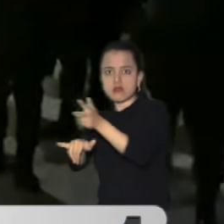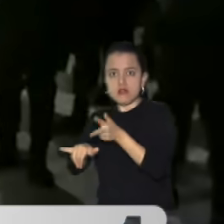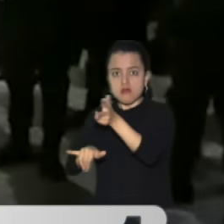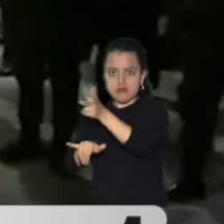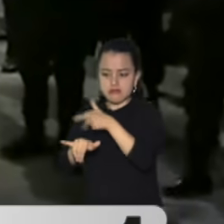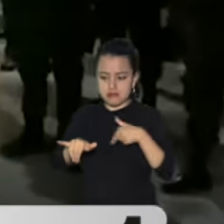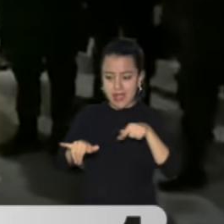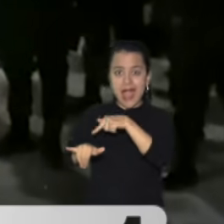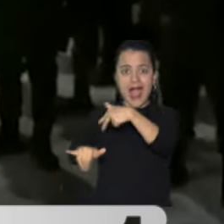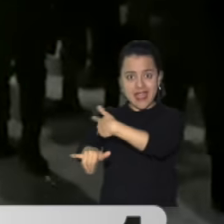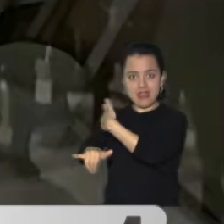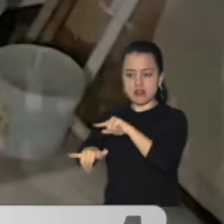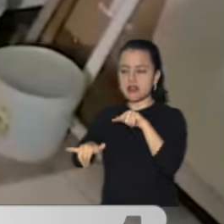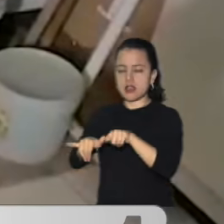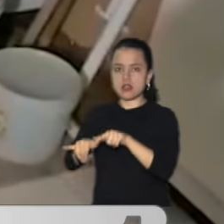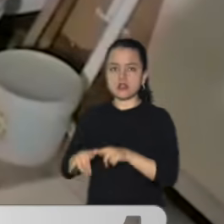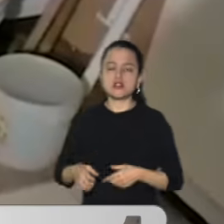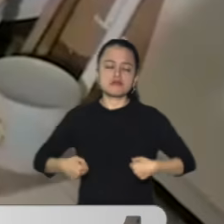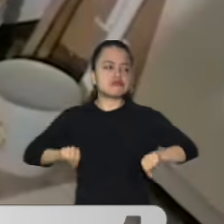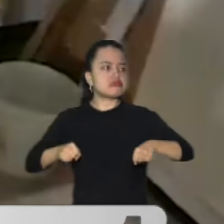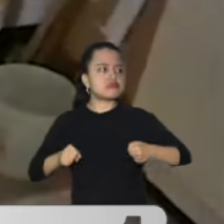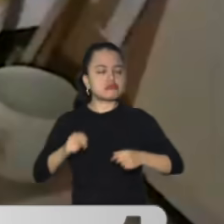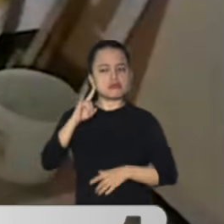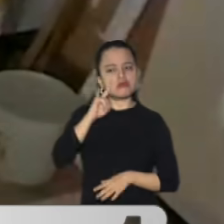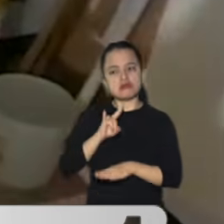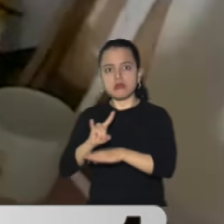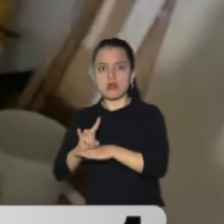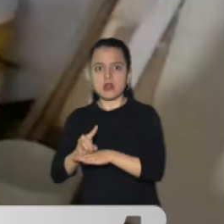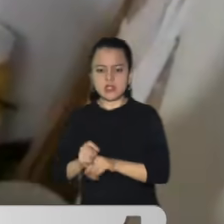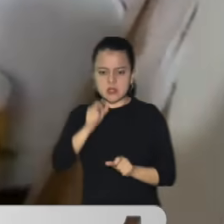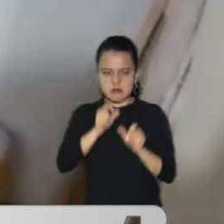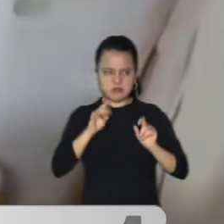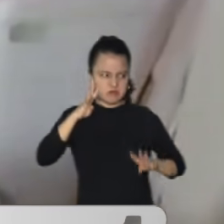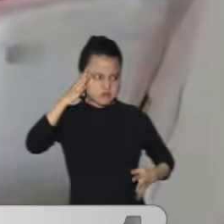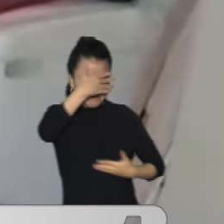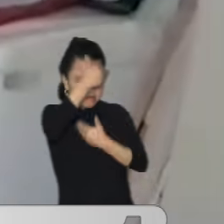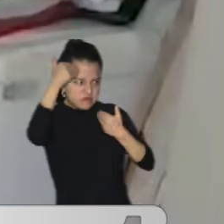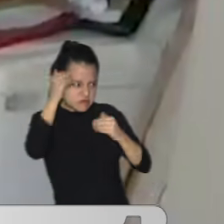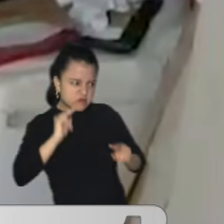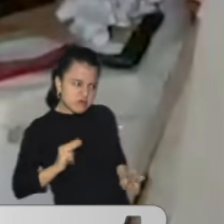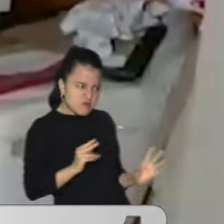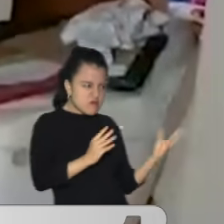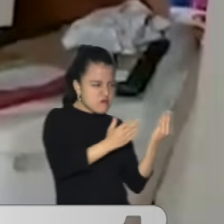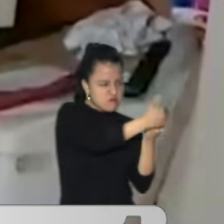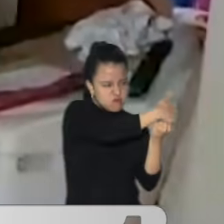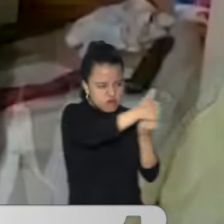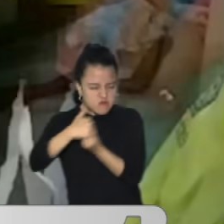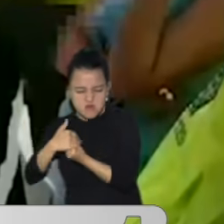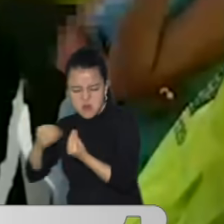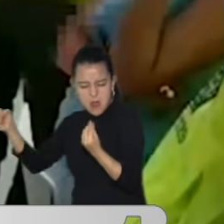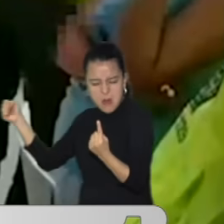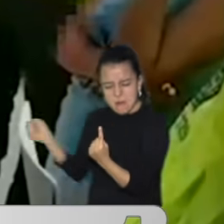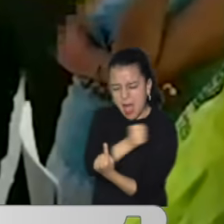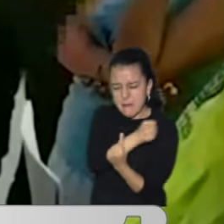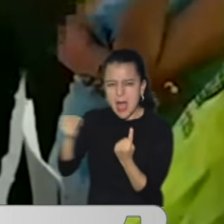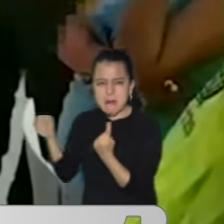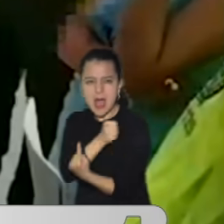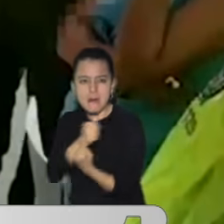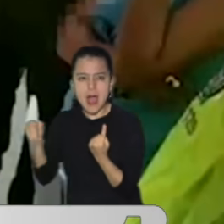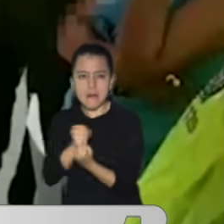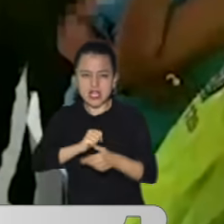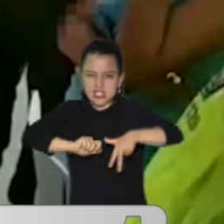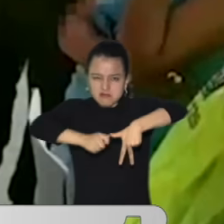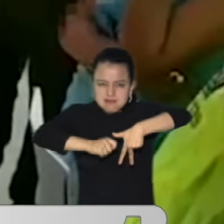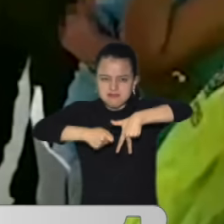estos uniformados atravesaron por ese sector y fueron interceptados y luego golpeados, como ustedes lo están observando en esos momentos